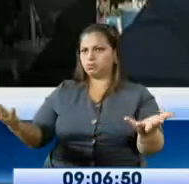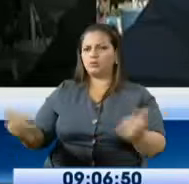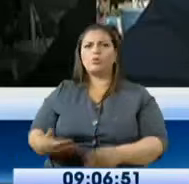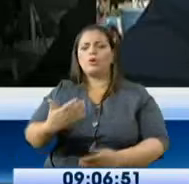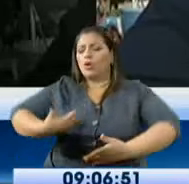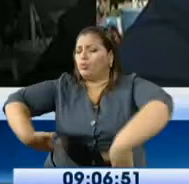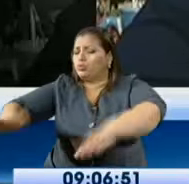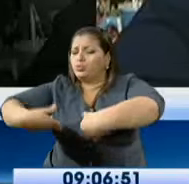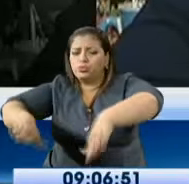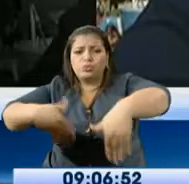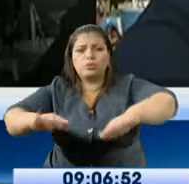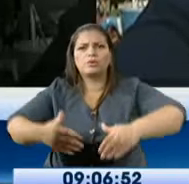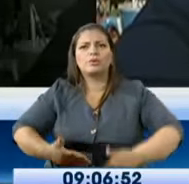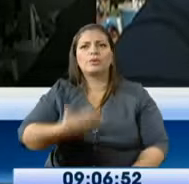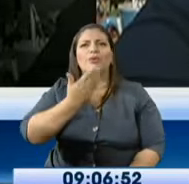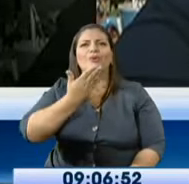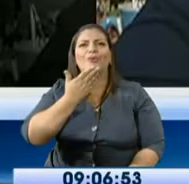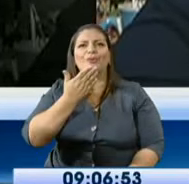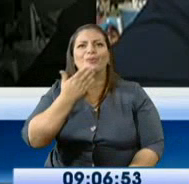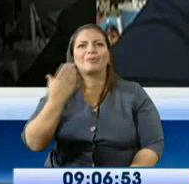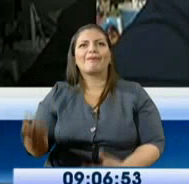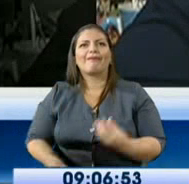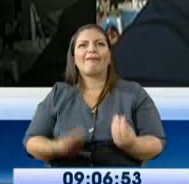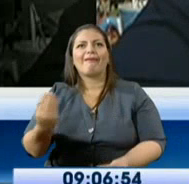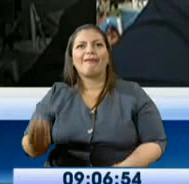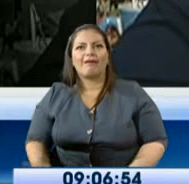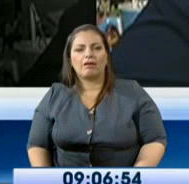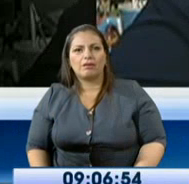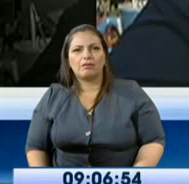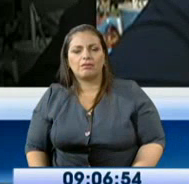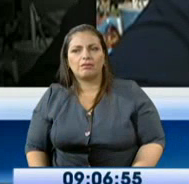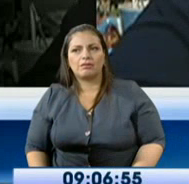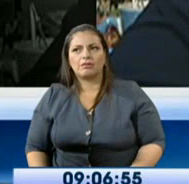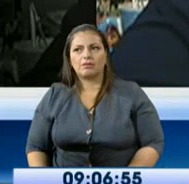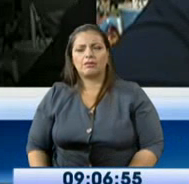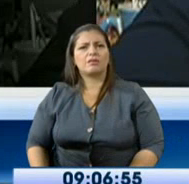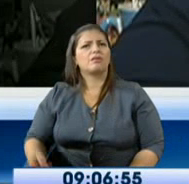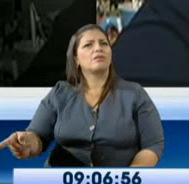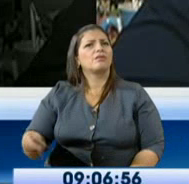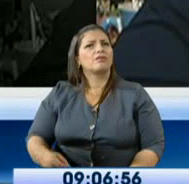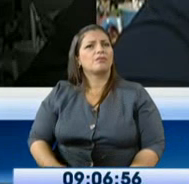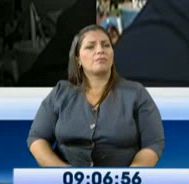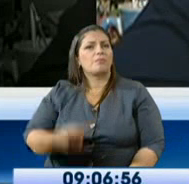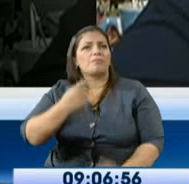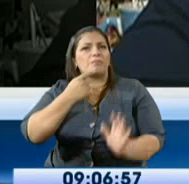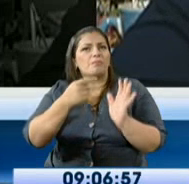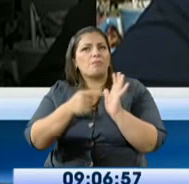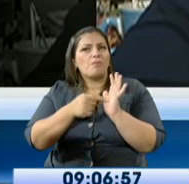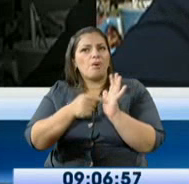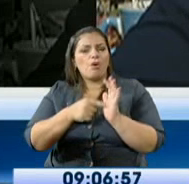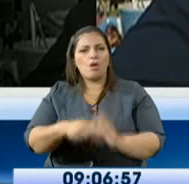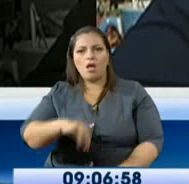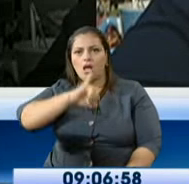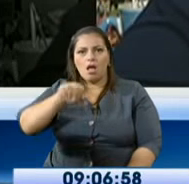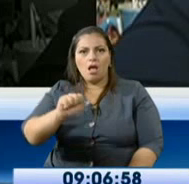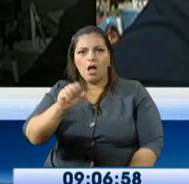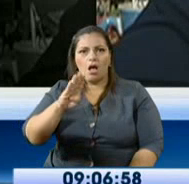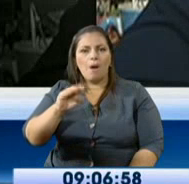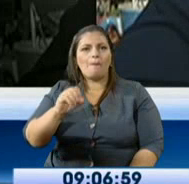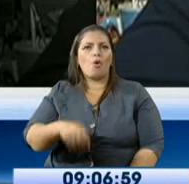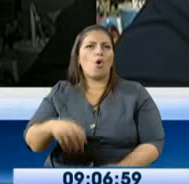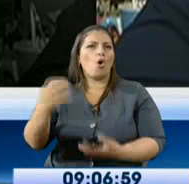en algún momento sí es bueno saber, ellos mueren inmediatamente al contacto de la lejía, del jabón, del detergente